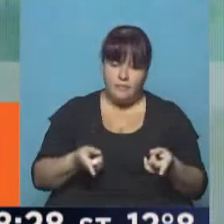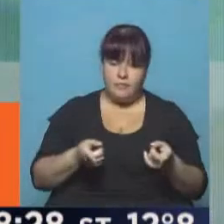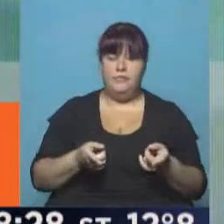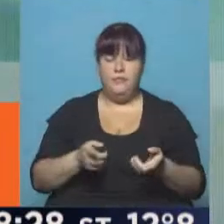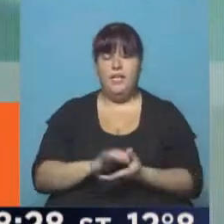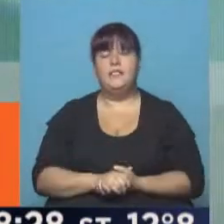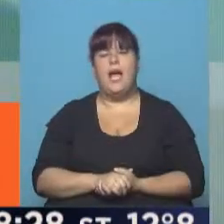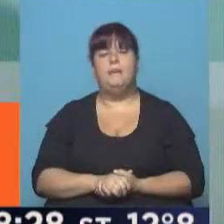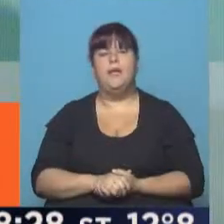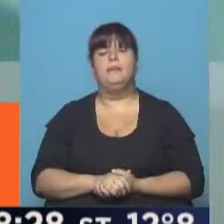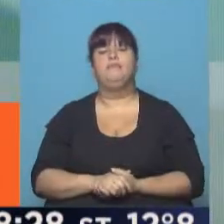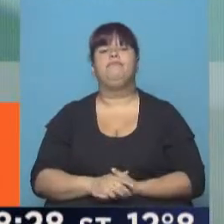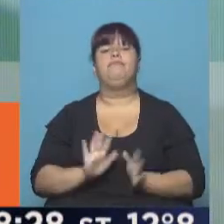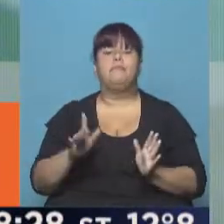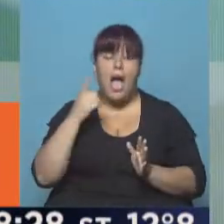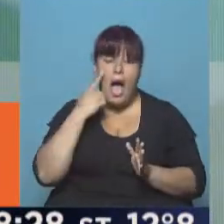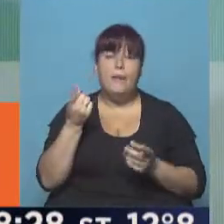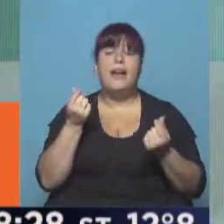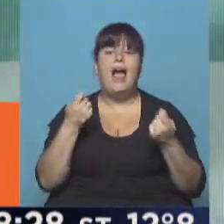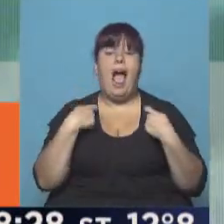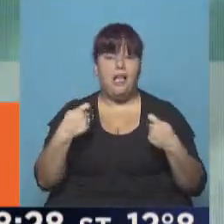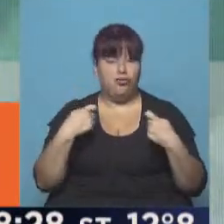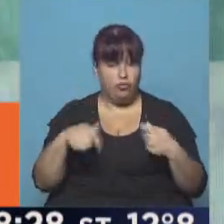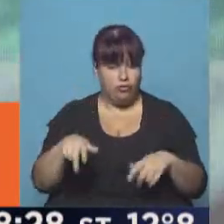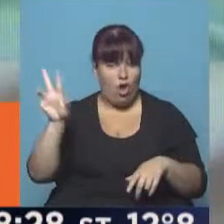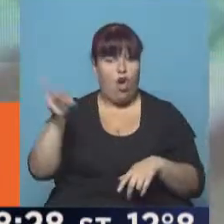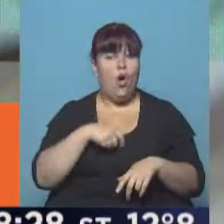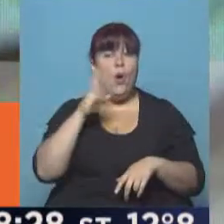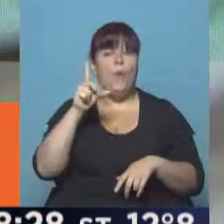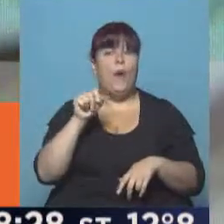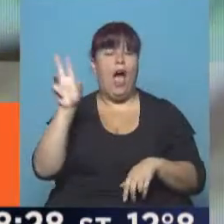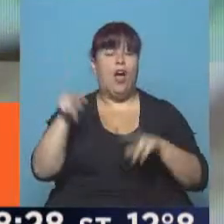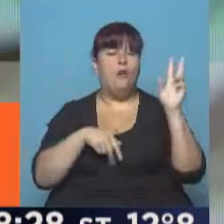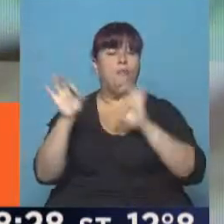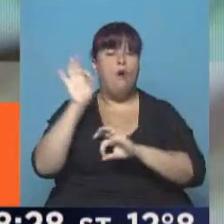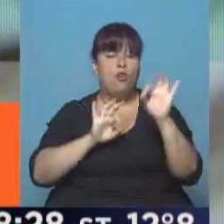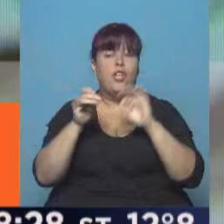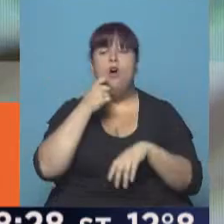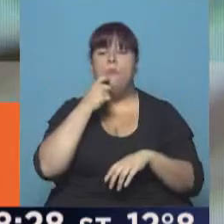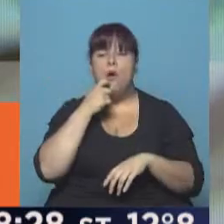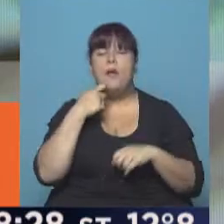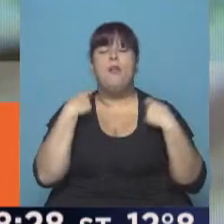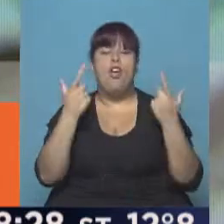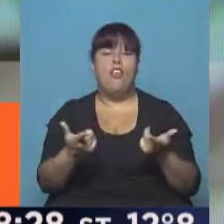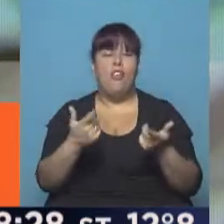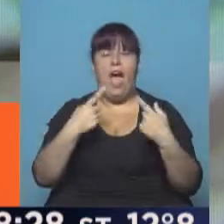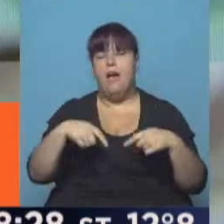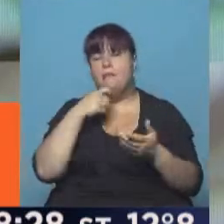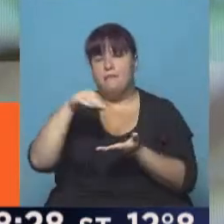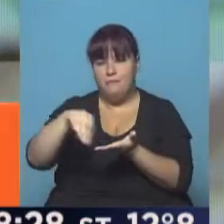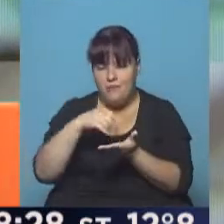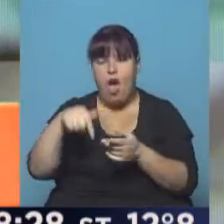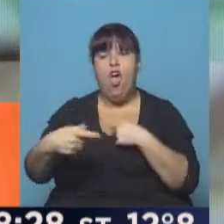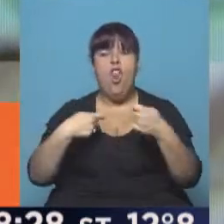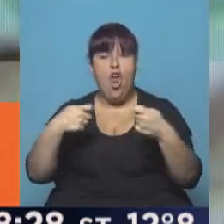obviamente, lo que hay que ver es también los costos financieros que están cobrando los bancos en las tasas y, por ejemplo, en la provisión de algunos dispositivos. Hoy